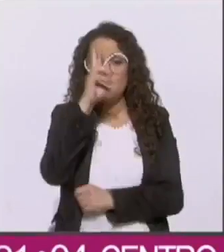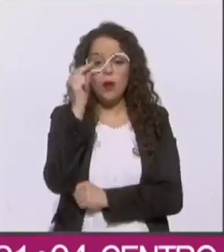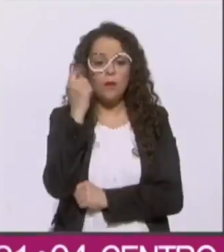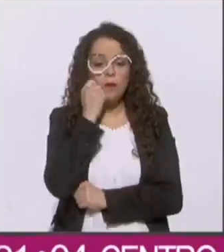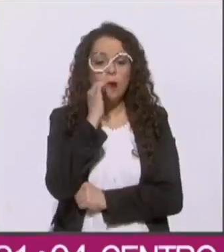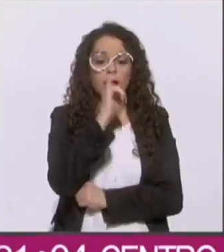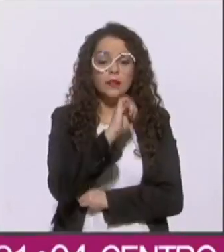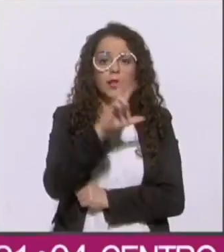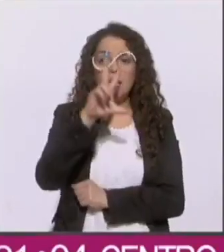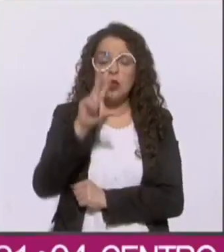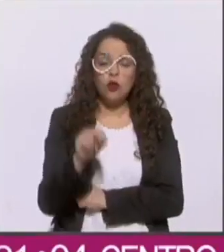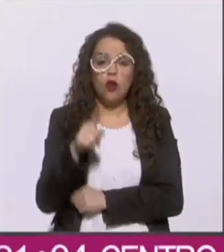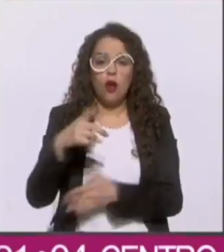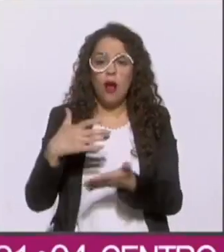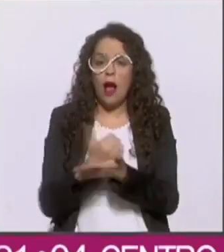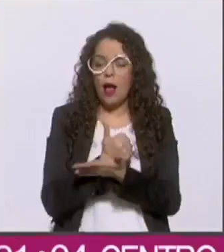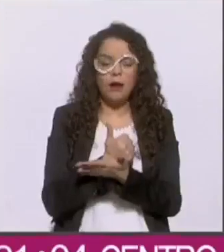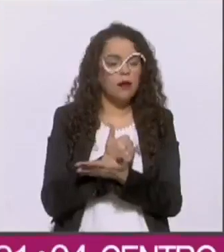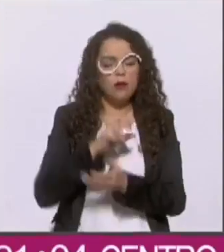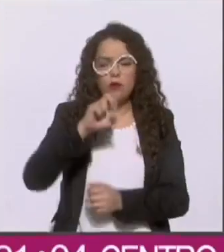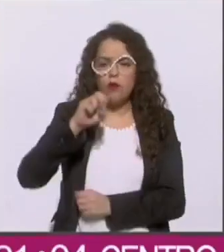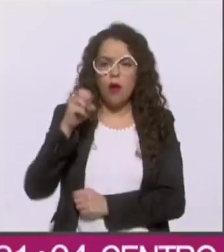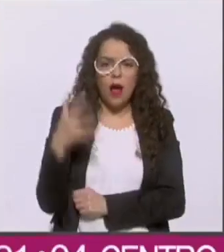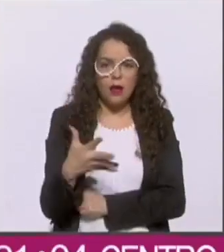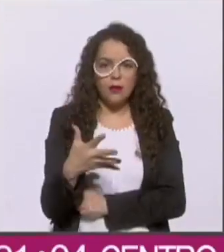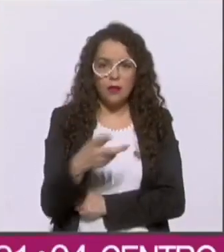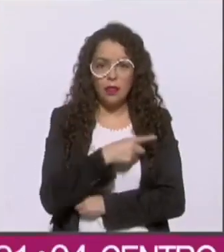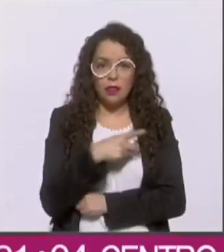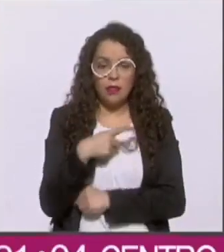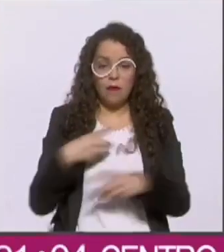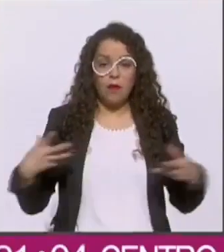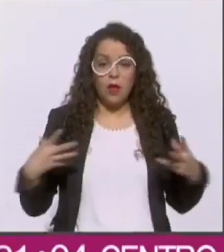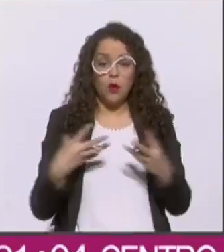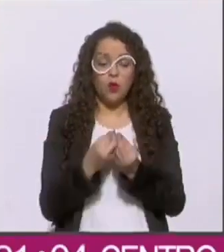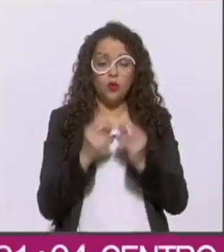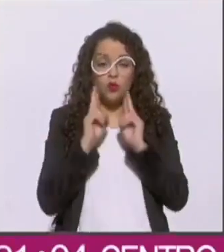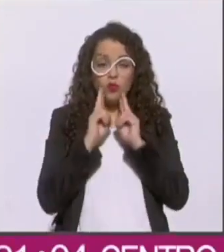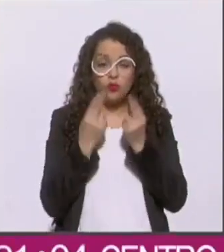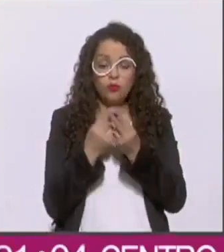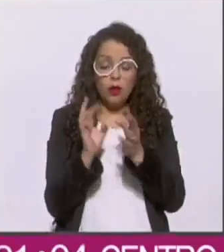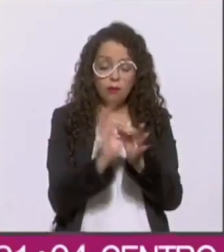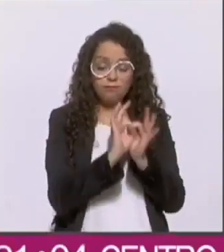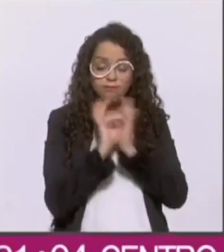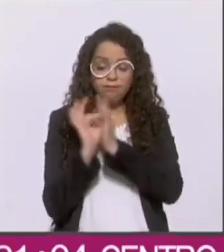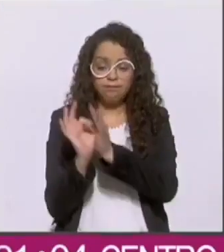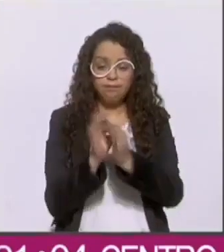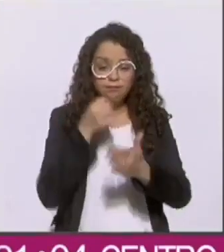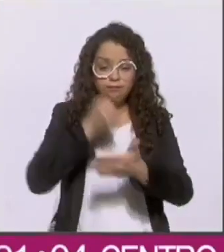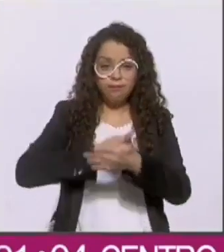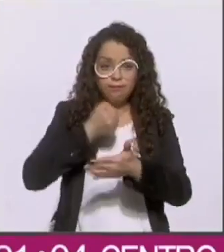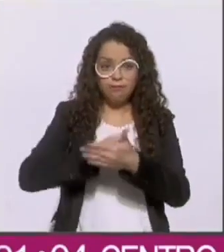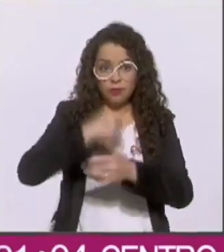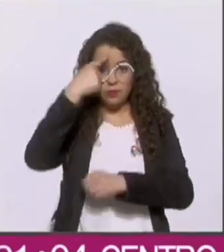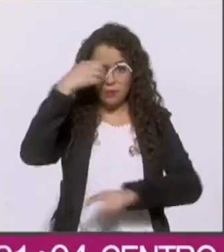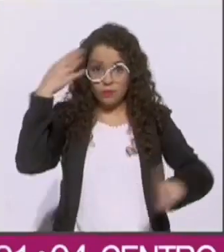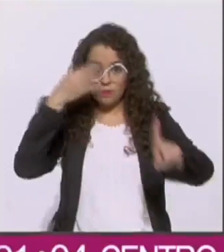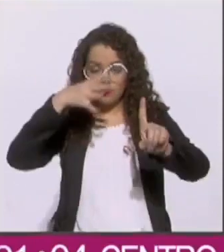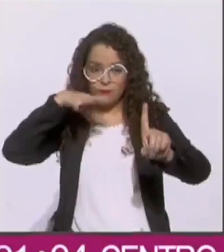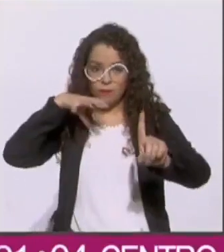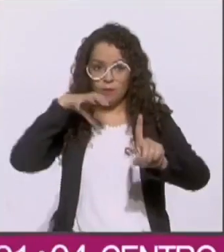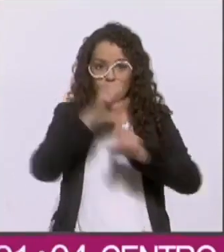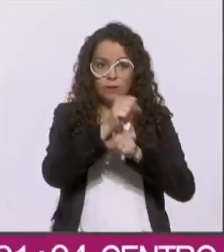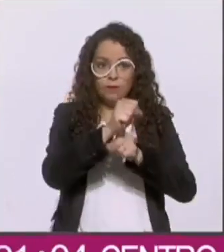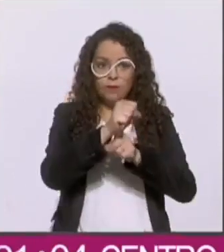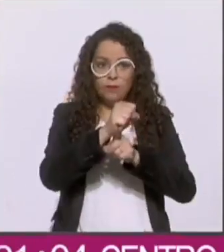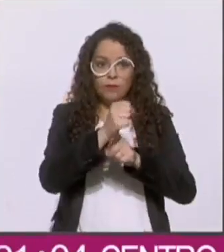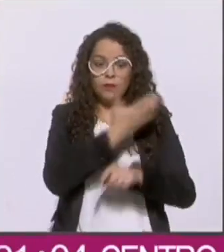o no lo que estábamos buscando, a la unidad, a trabajar en favor de conquistar estos triunfos y de ganar